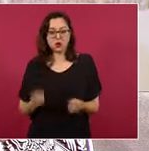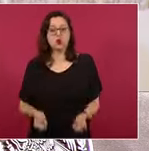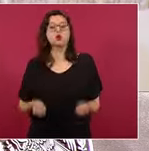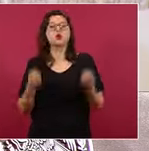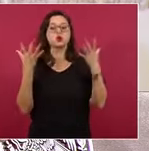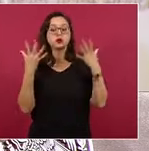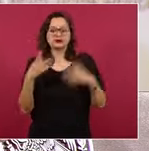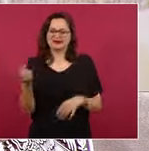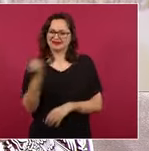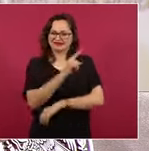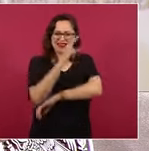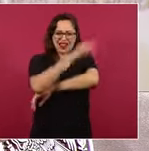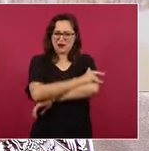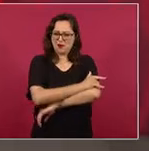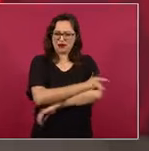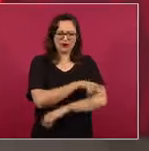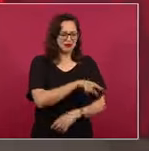muchísimos